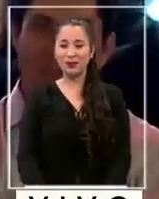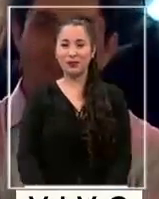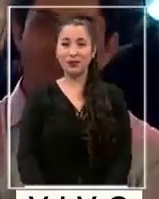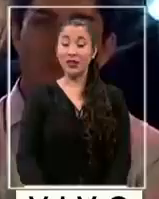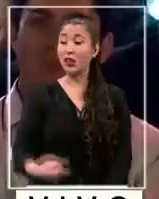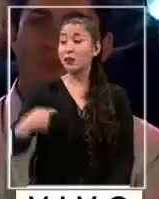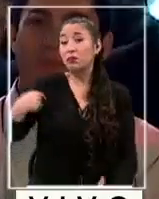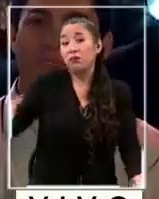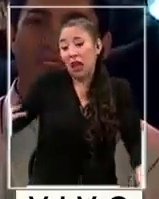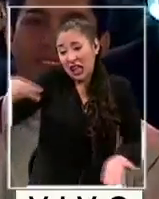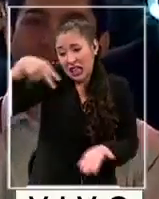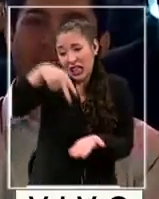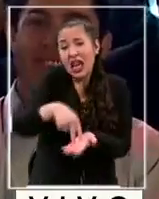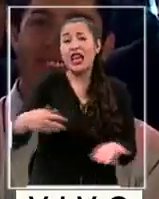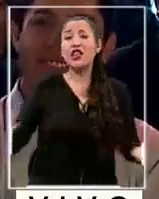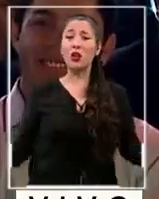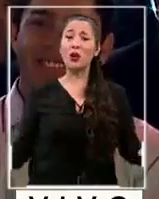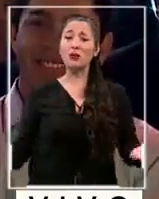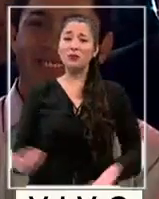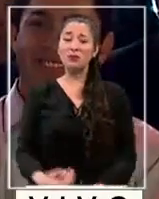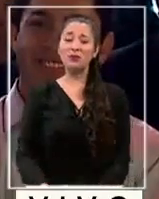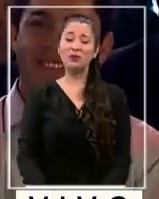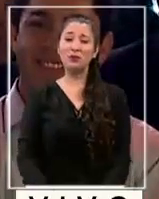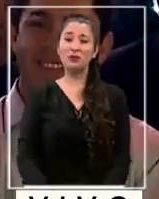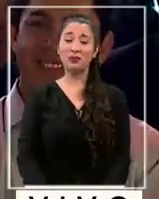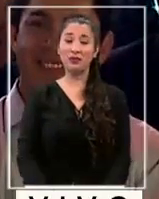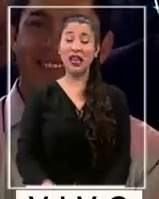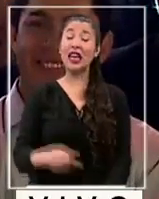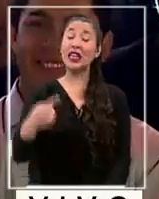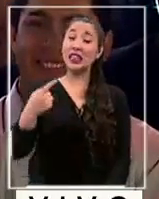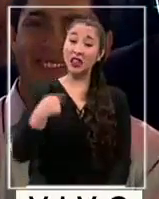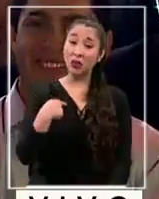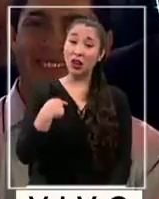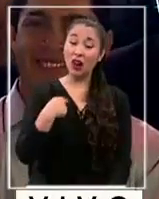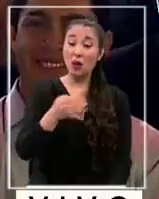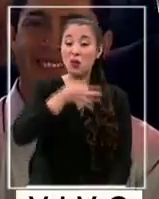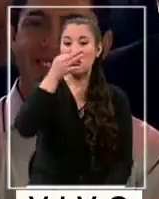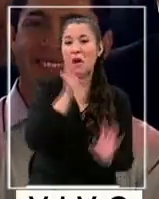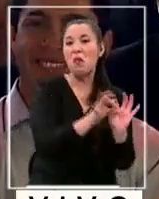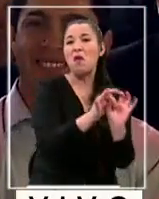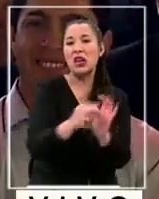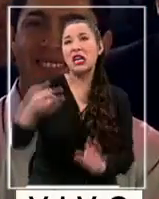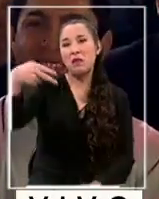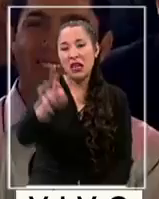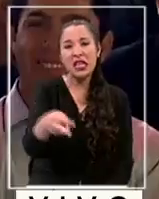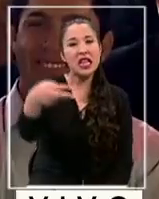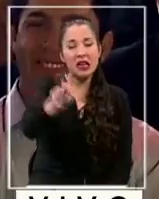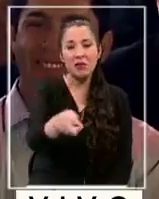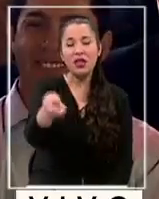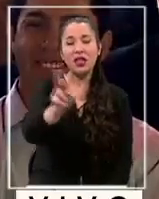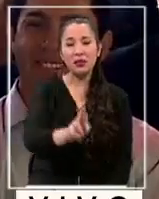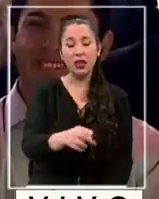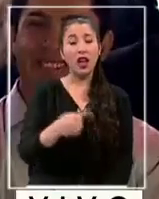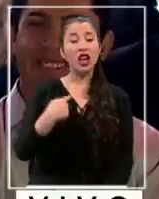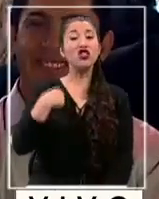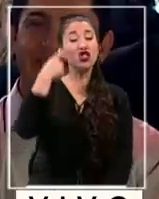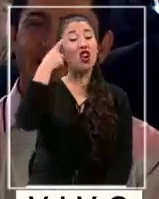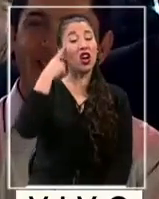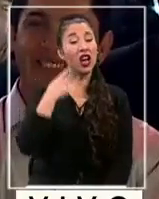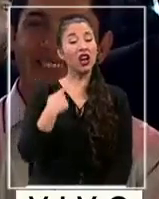Y aquí estoy. Y aunque suene como frase cliché, yo creo